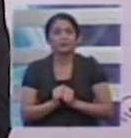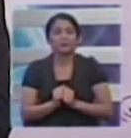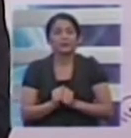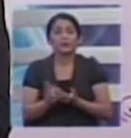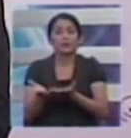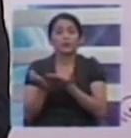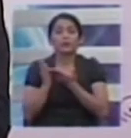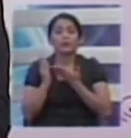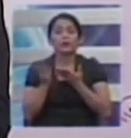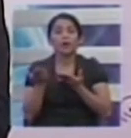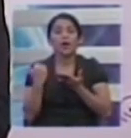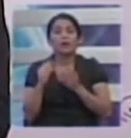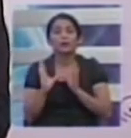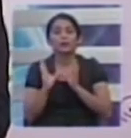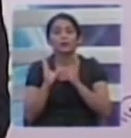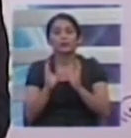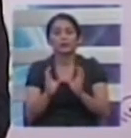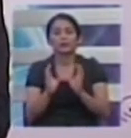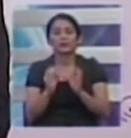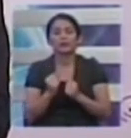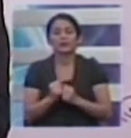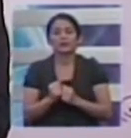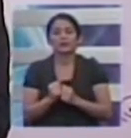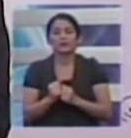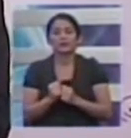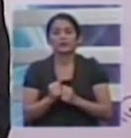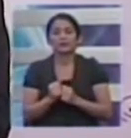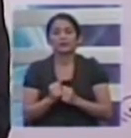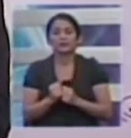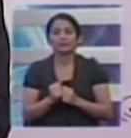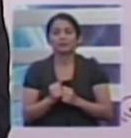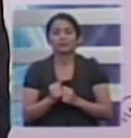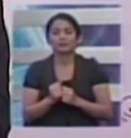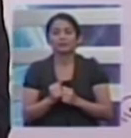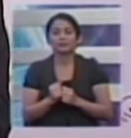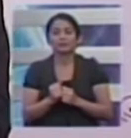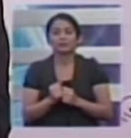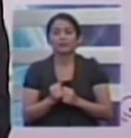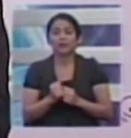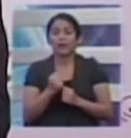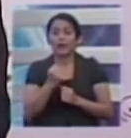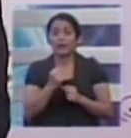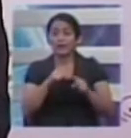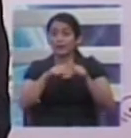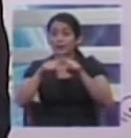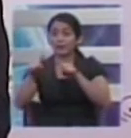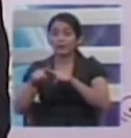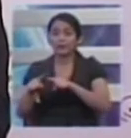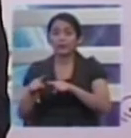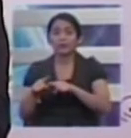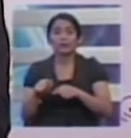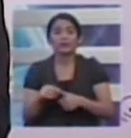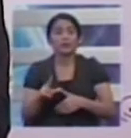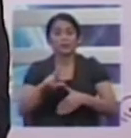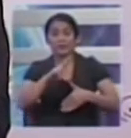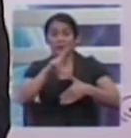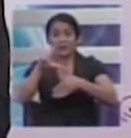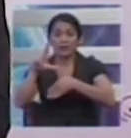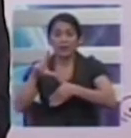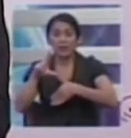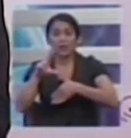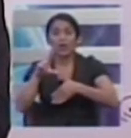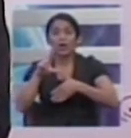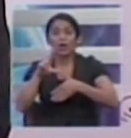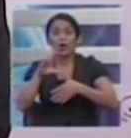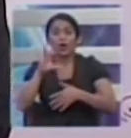Best 2016, que solo se otorgó a 80 establecimientos en América Latina, sacándolos del Caribe porque